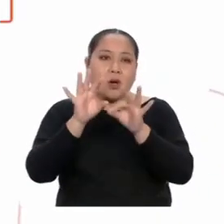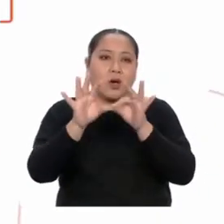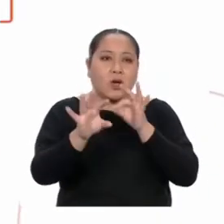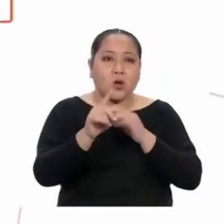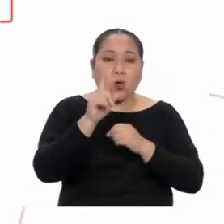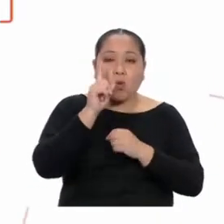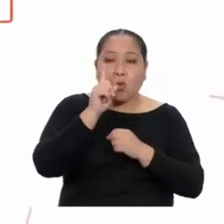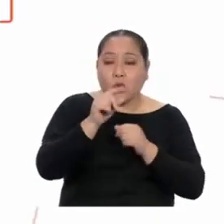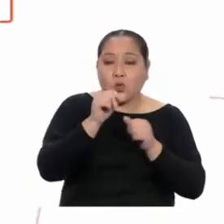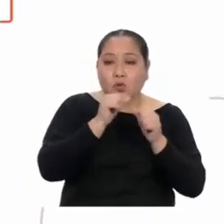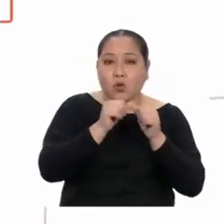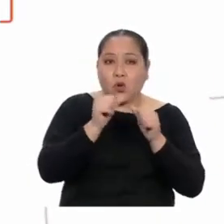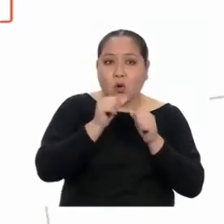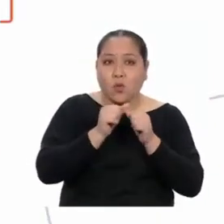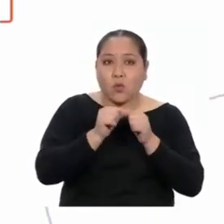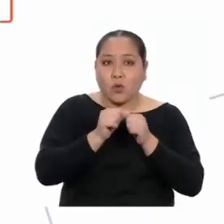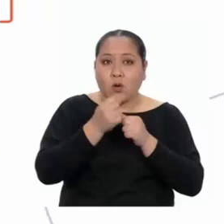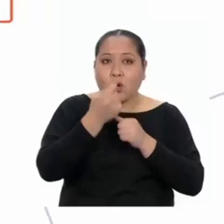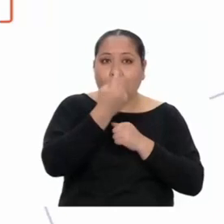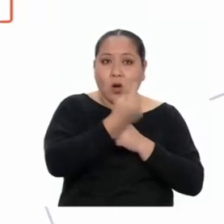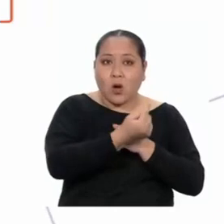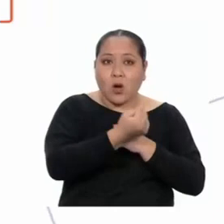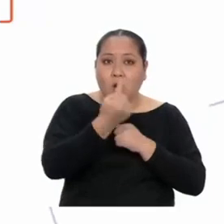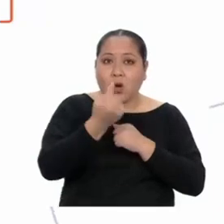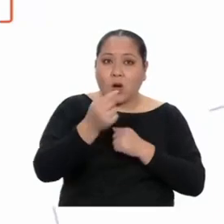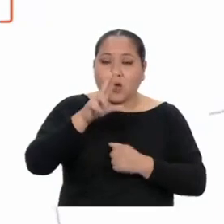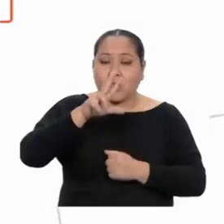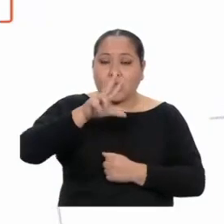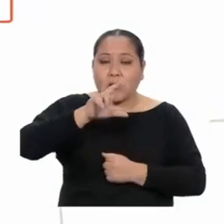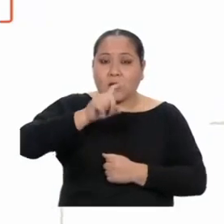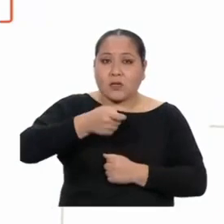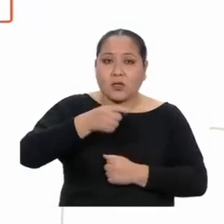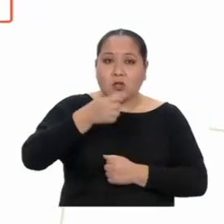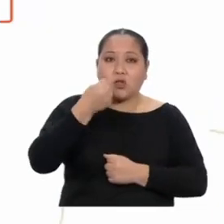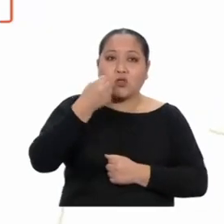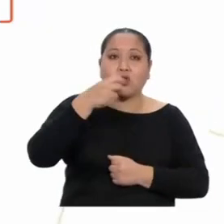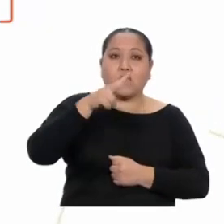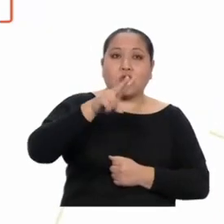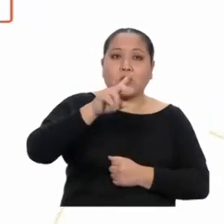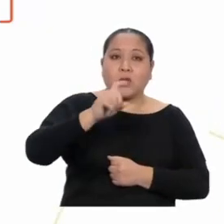nombre cada